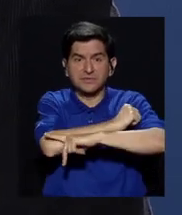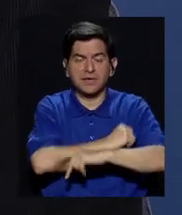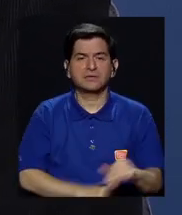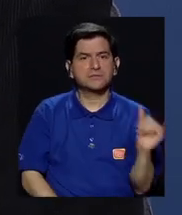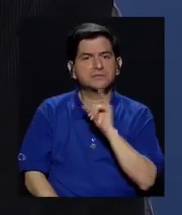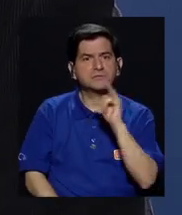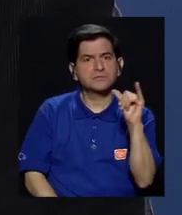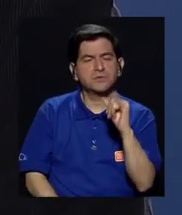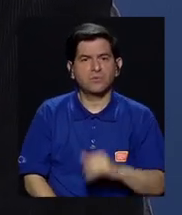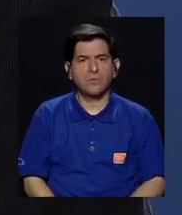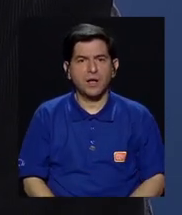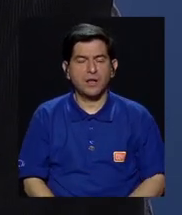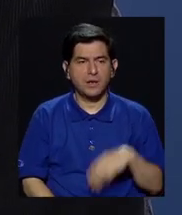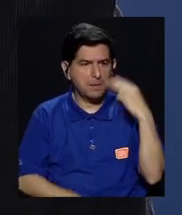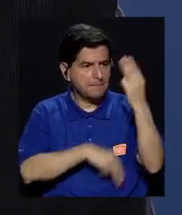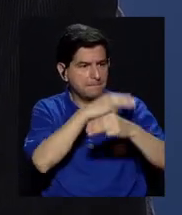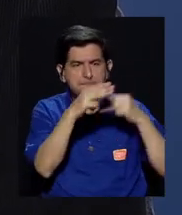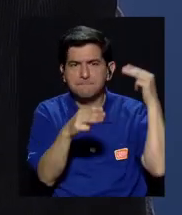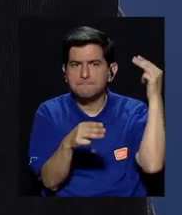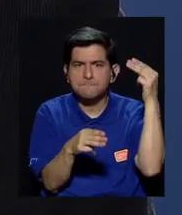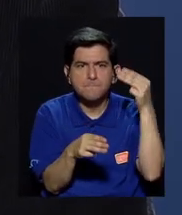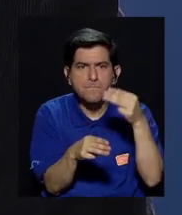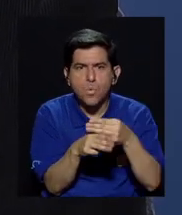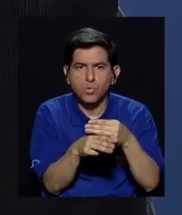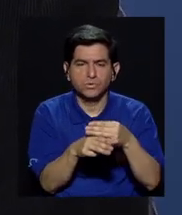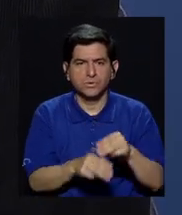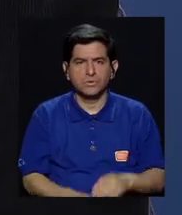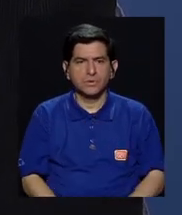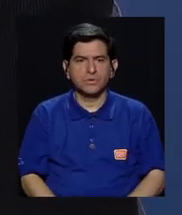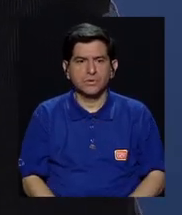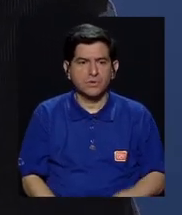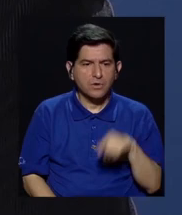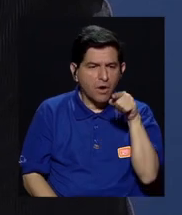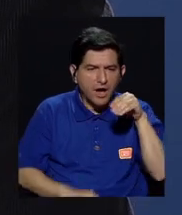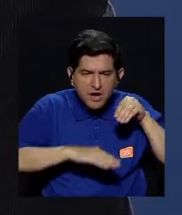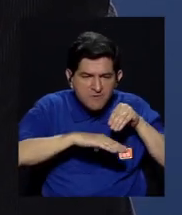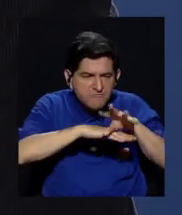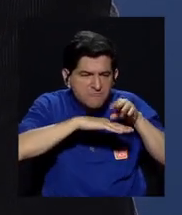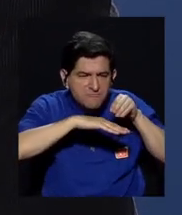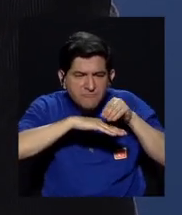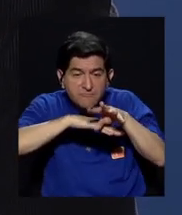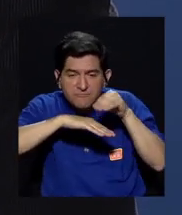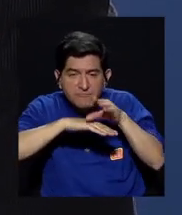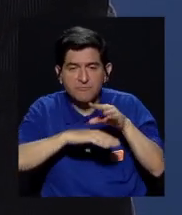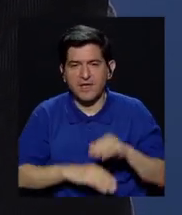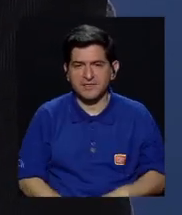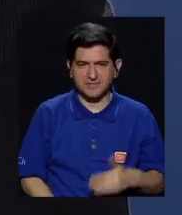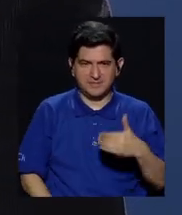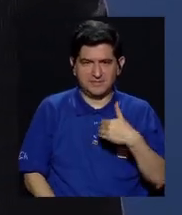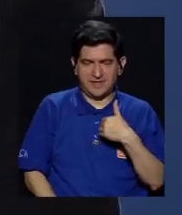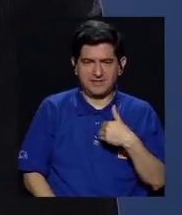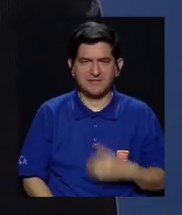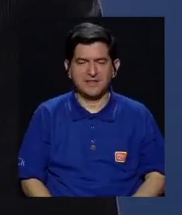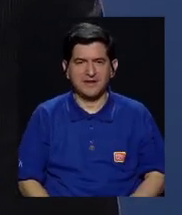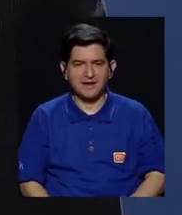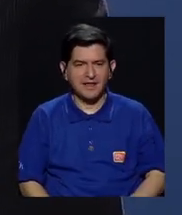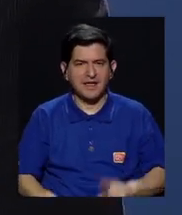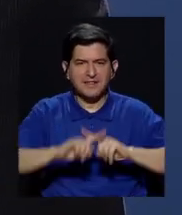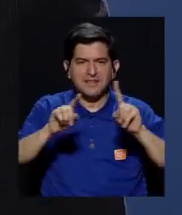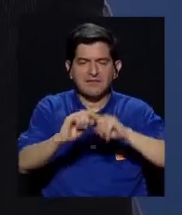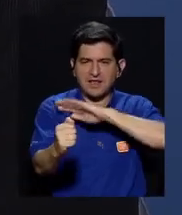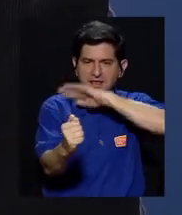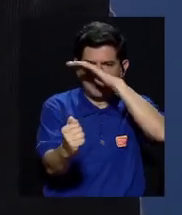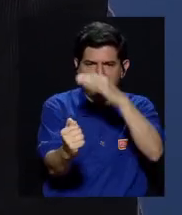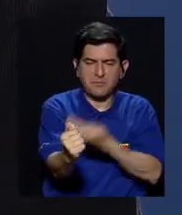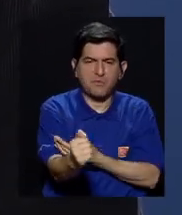que además de eso nos llevó a un mundo de de la influencia de atrás del traslape de